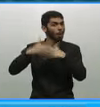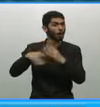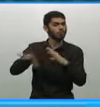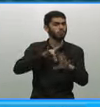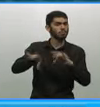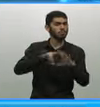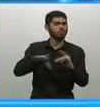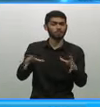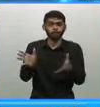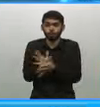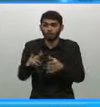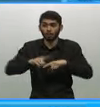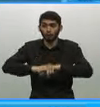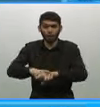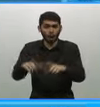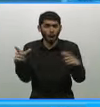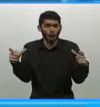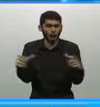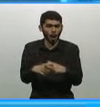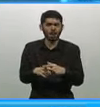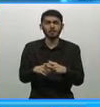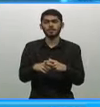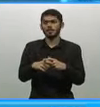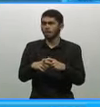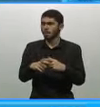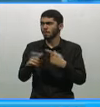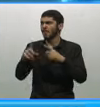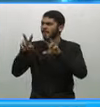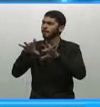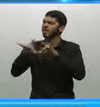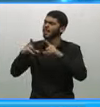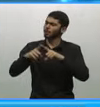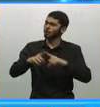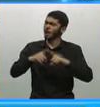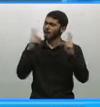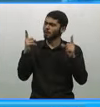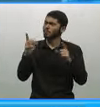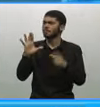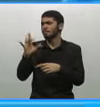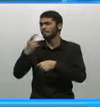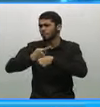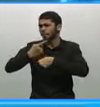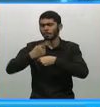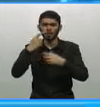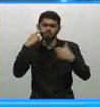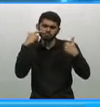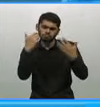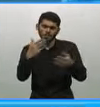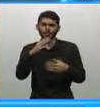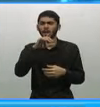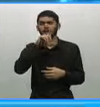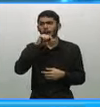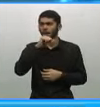parece? Después seguimos charlando, por supuesto, porque hay mucho para hablar en relación a la selección argentina. Si compartimos con aquellos que no pudieron